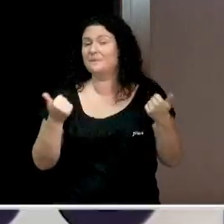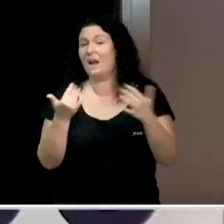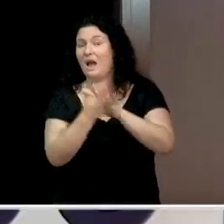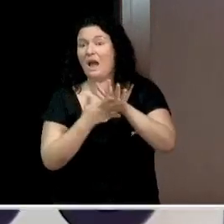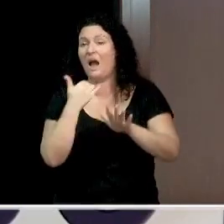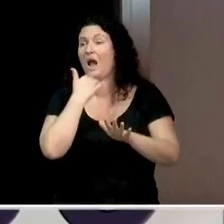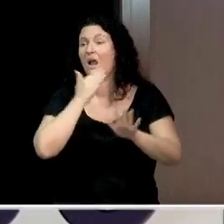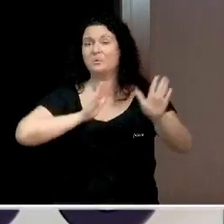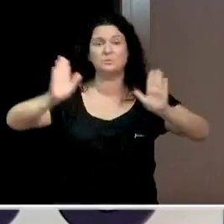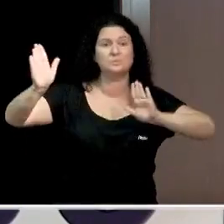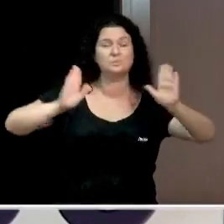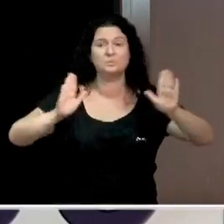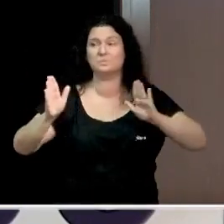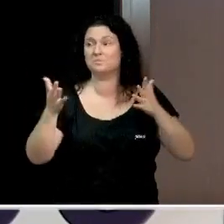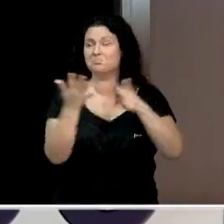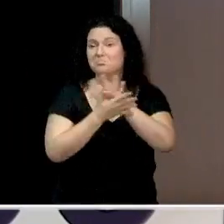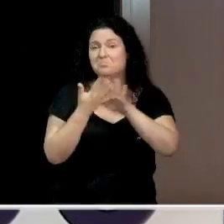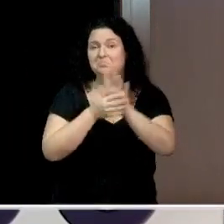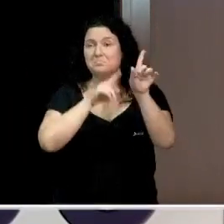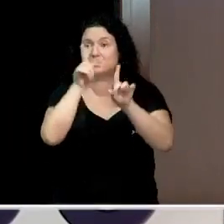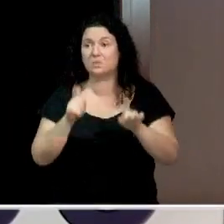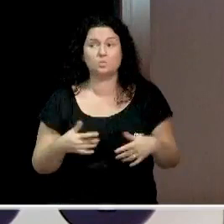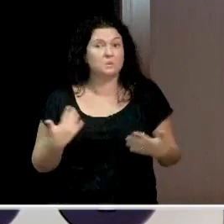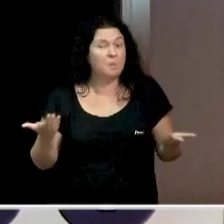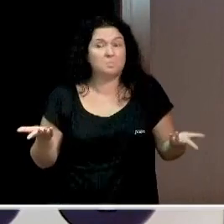algún comentario, observación, pregunta.